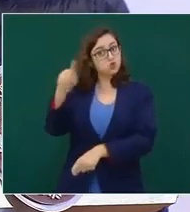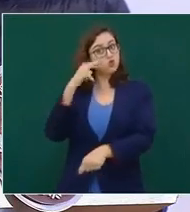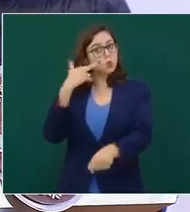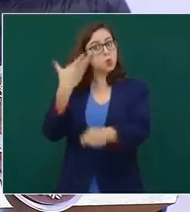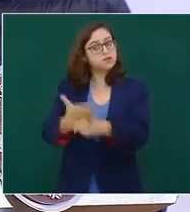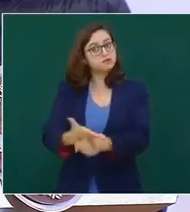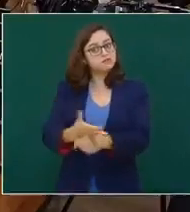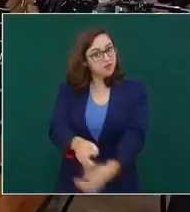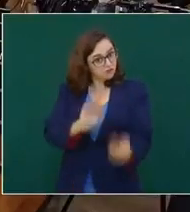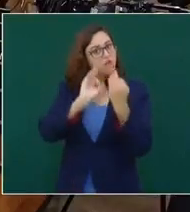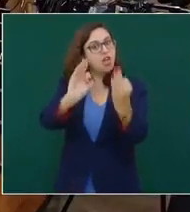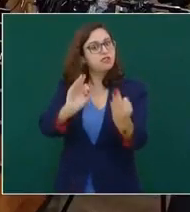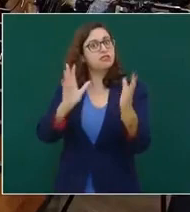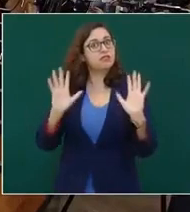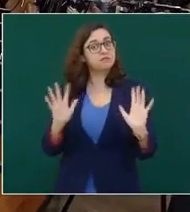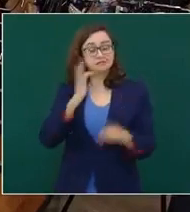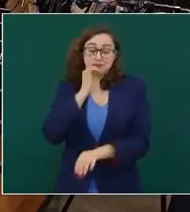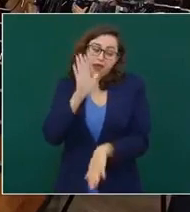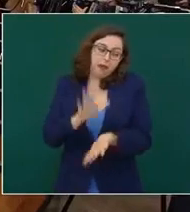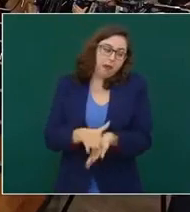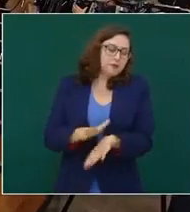Esto que quede también.